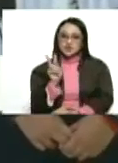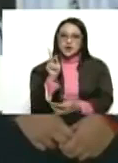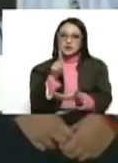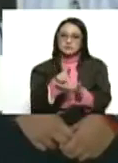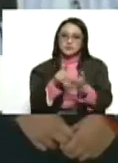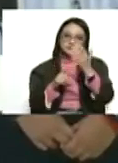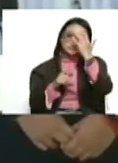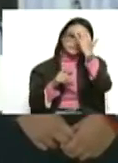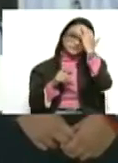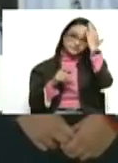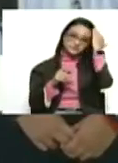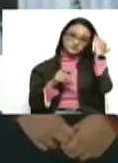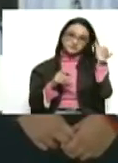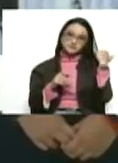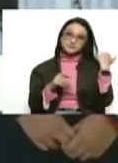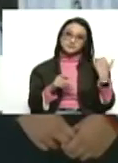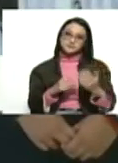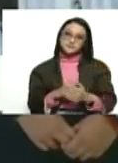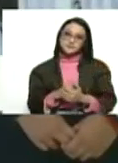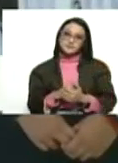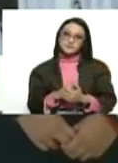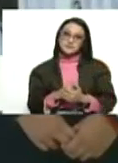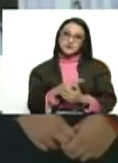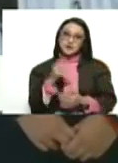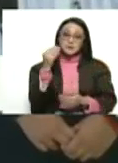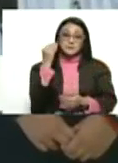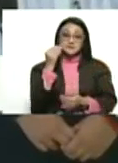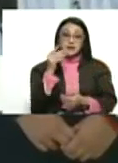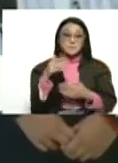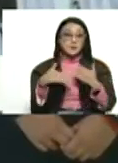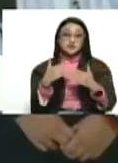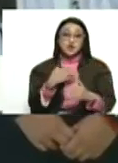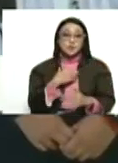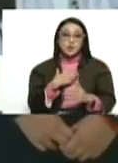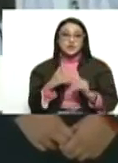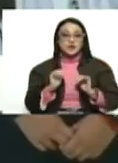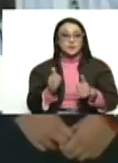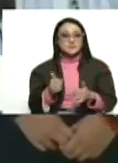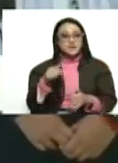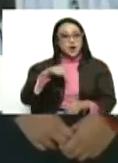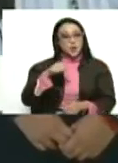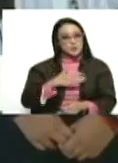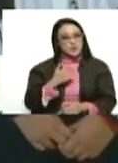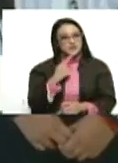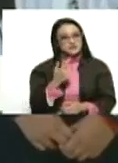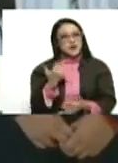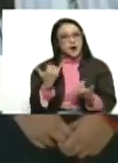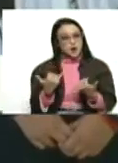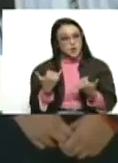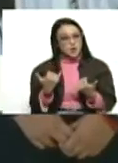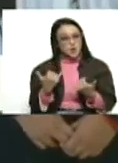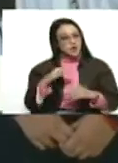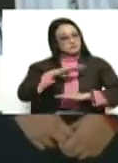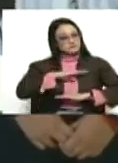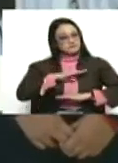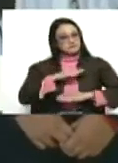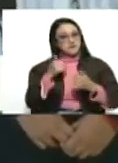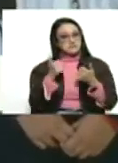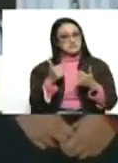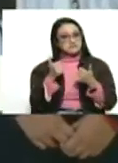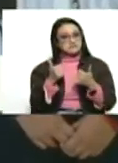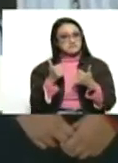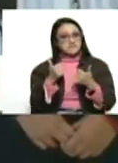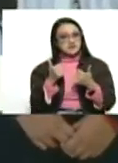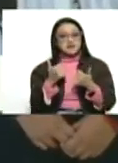acuden quienes creían que el proceso no podía comenzar Hoy podemos decirle que nos encontramos satisfactoriamente